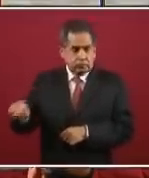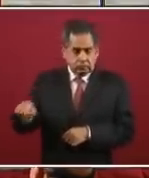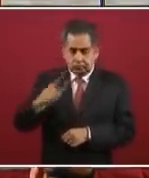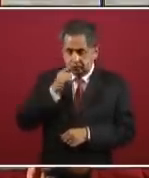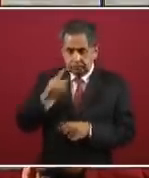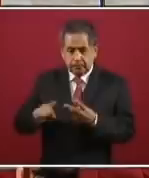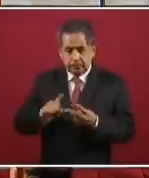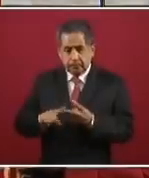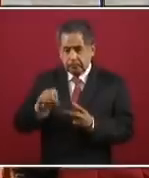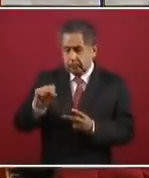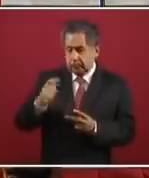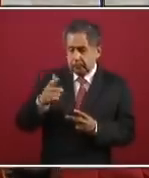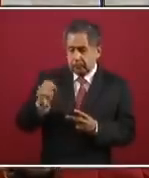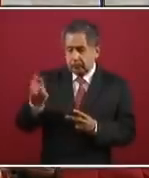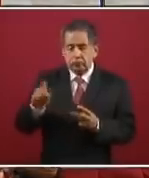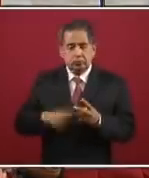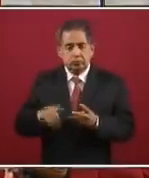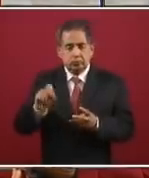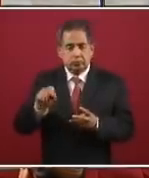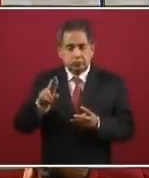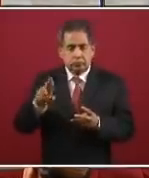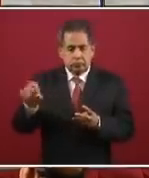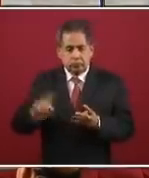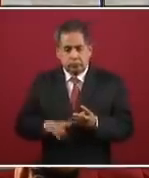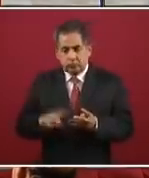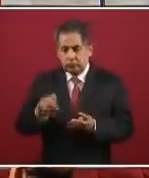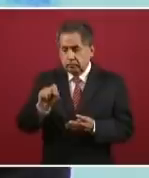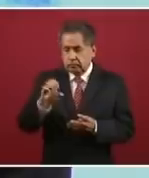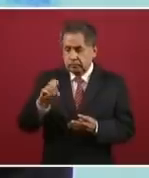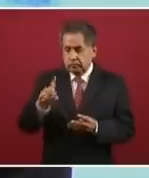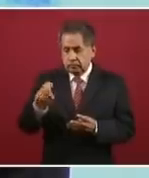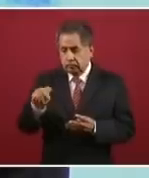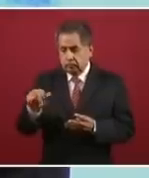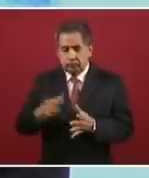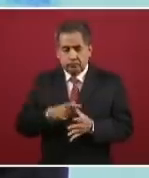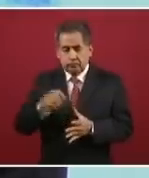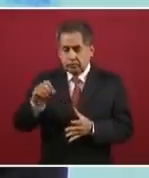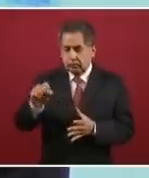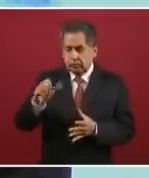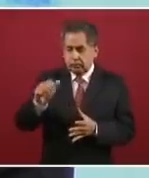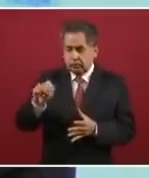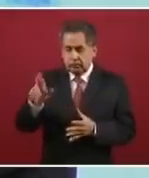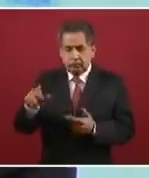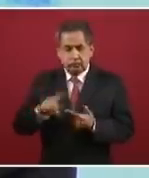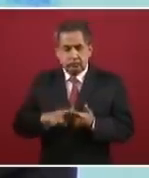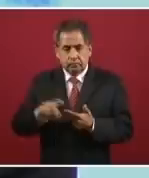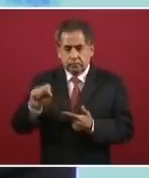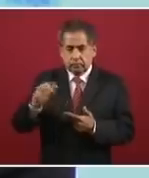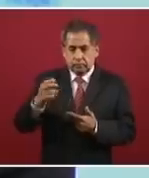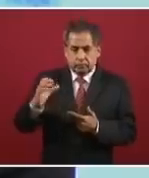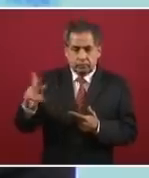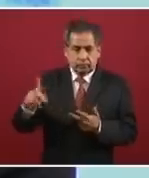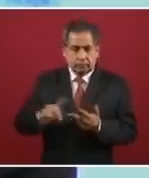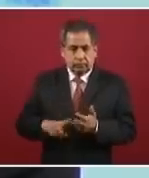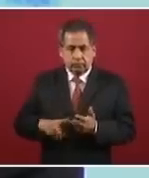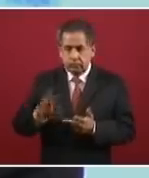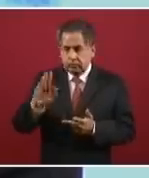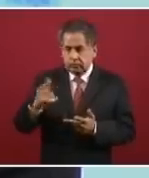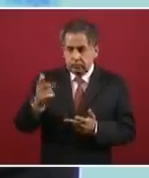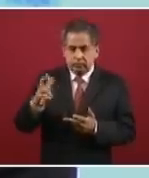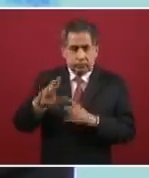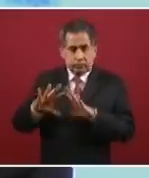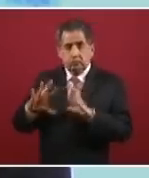Secretaría de Gobernación, Relaciones Exteriores, Defensa Nacional, la Marina, Secretaría de Hacienda y Crédito Público y la Fiscalía General